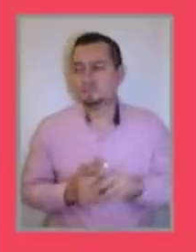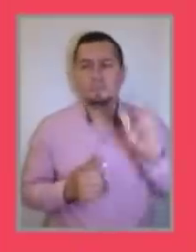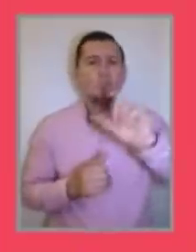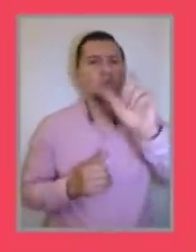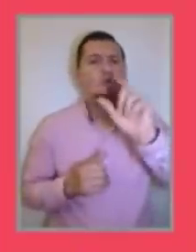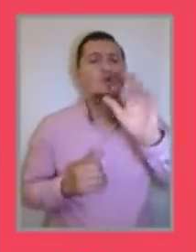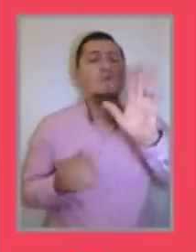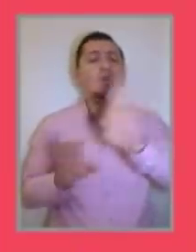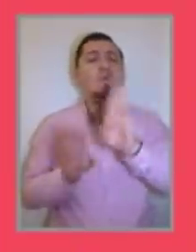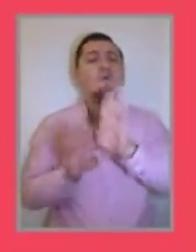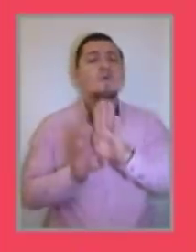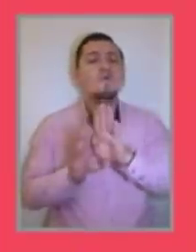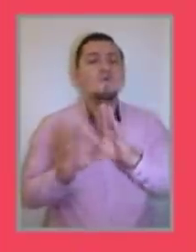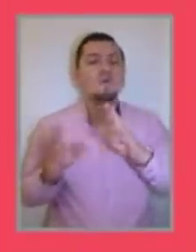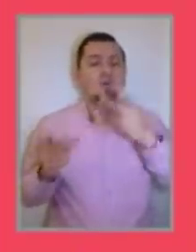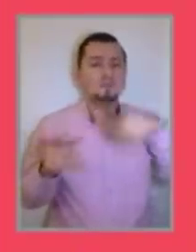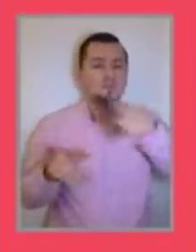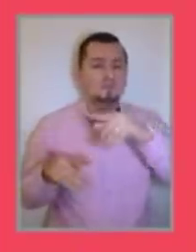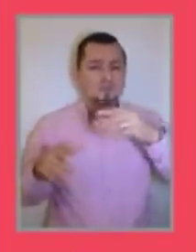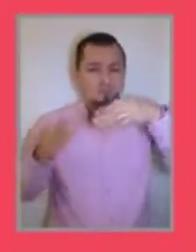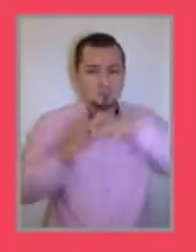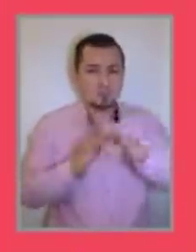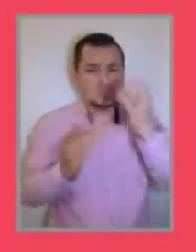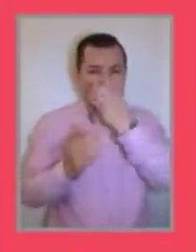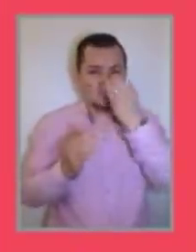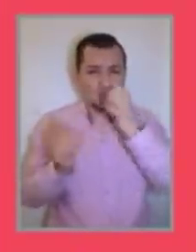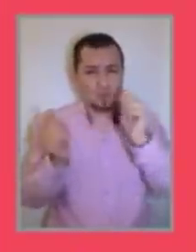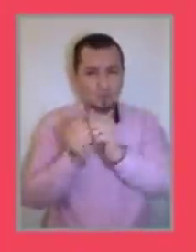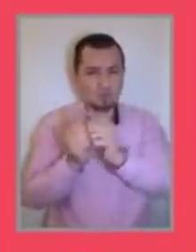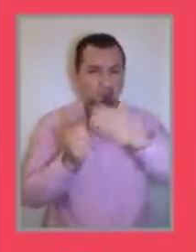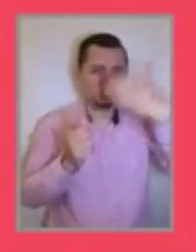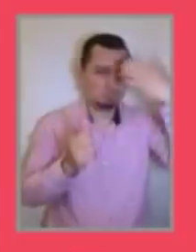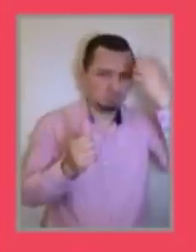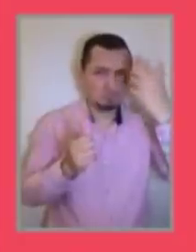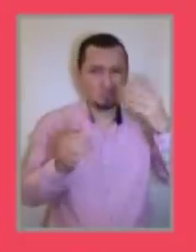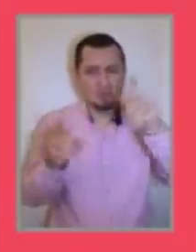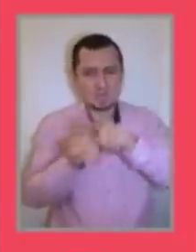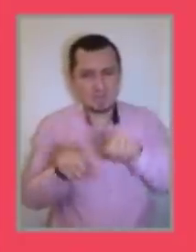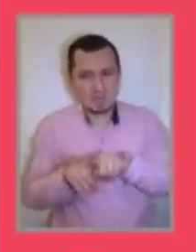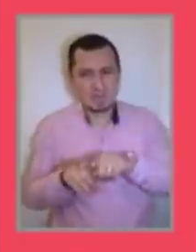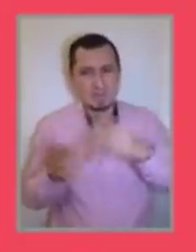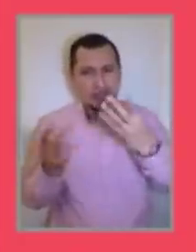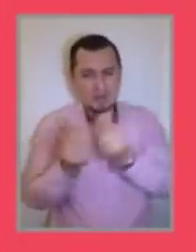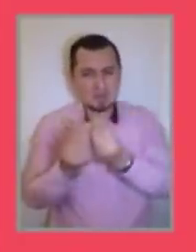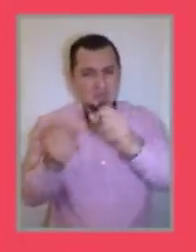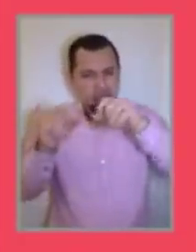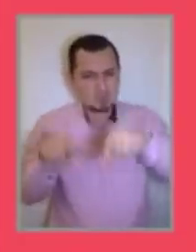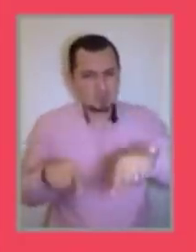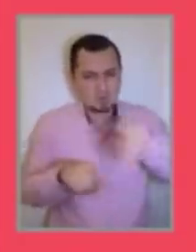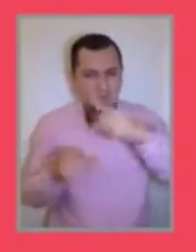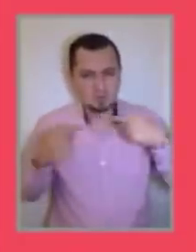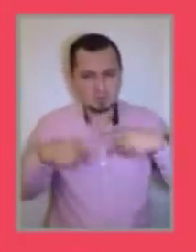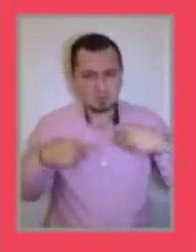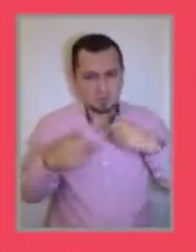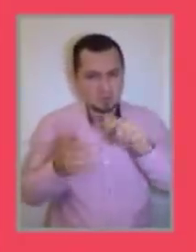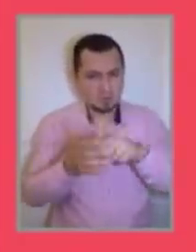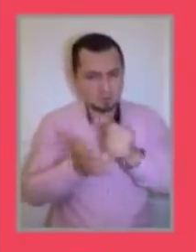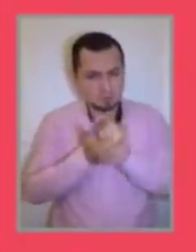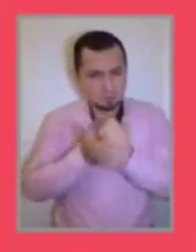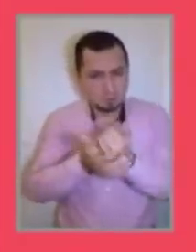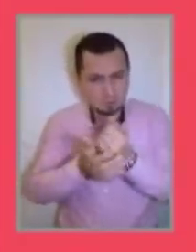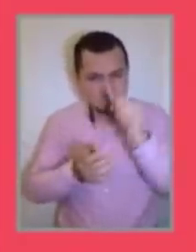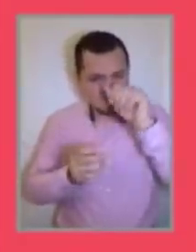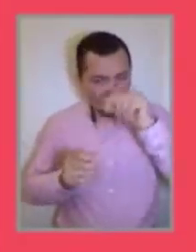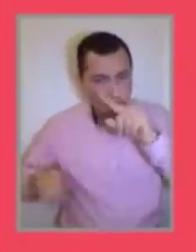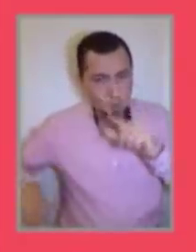los docentes para los accesos de los alumnos. Se va a estar tomando la temperatura, pero si también las mismas autoridades les van a brindar todo el equipamiento